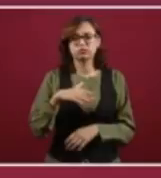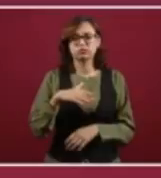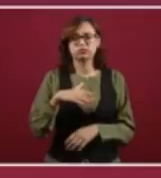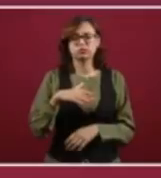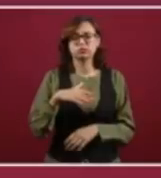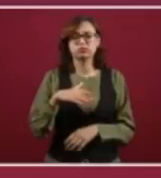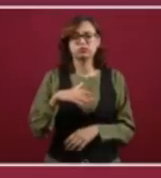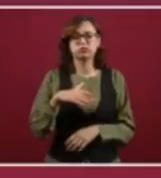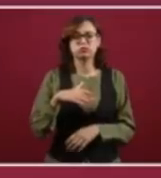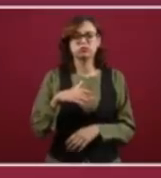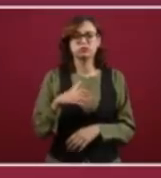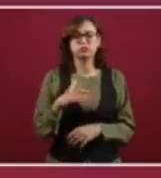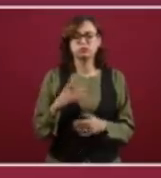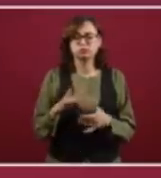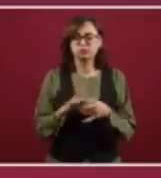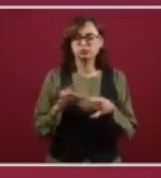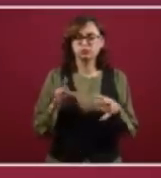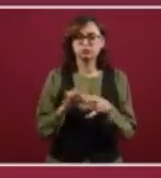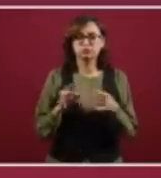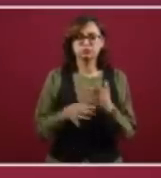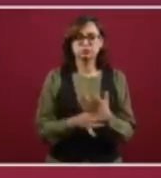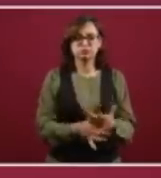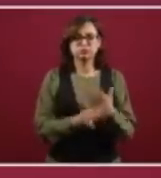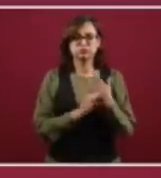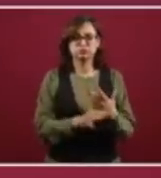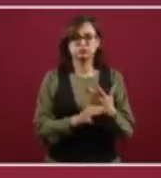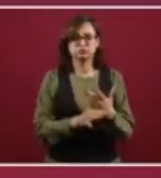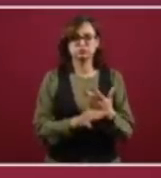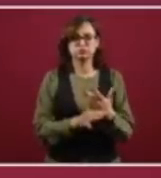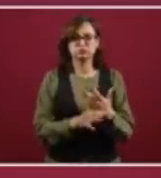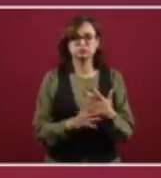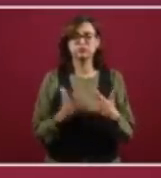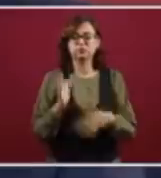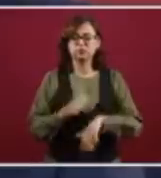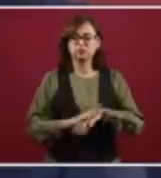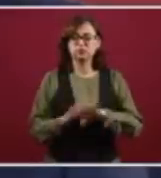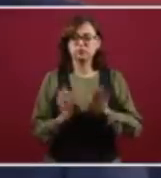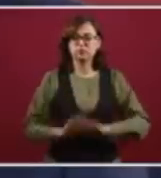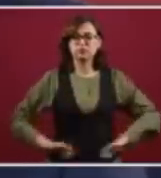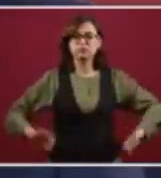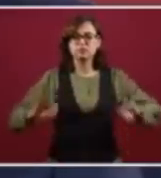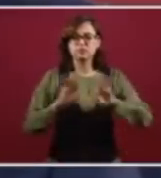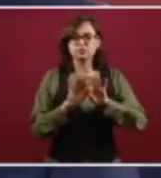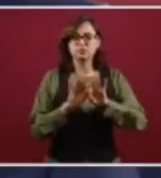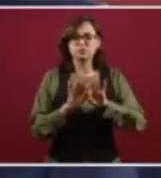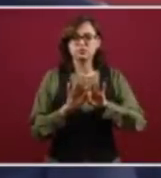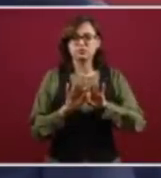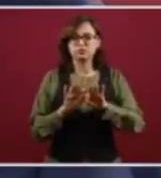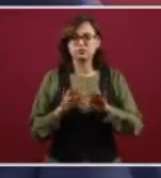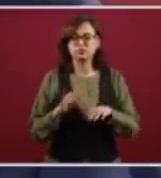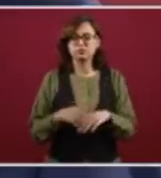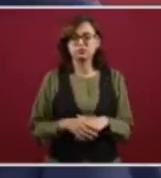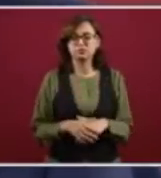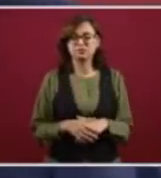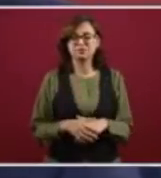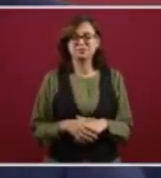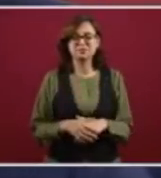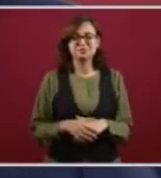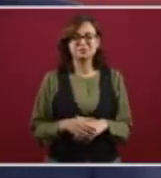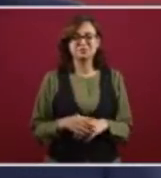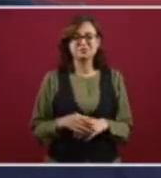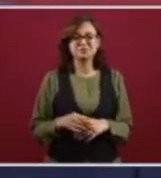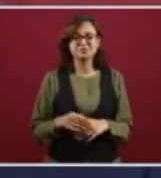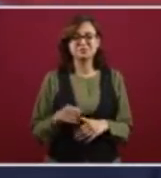están señalando que es un momento importante para México, porque las tasas